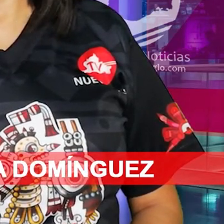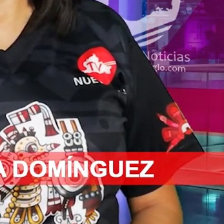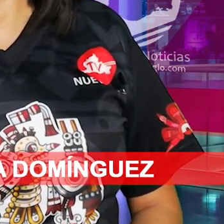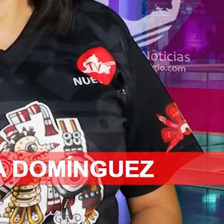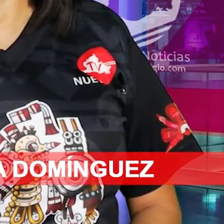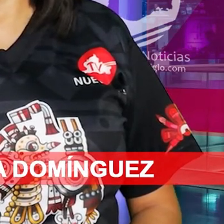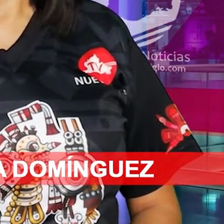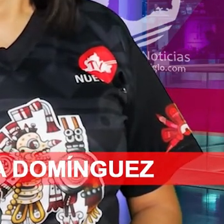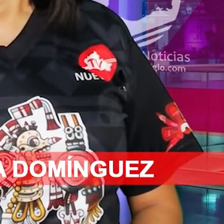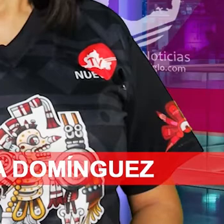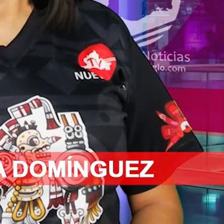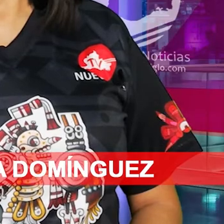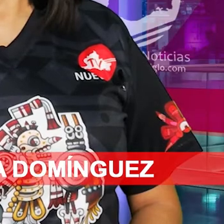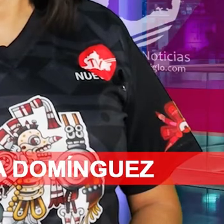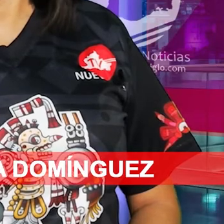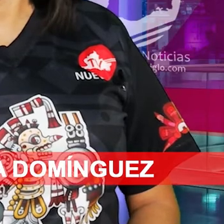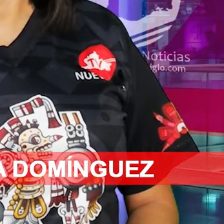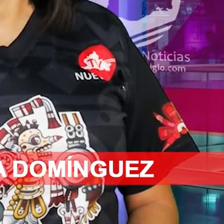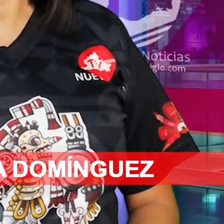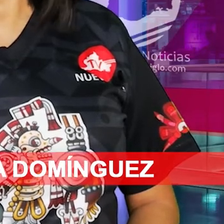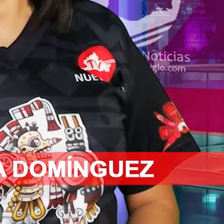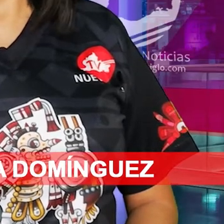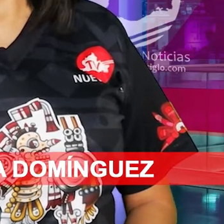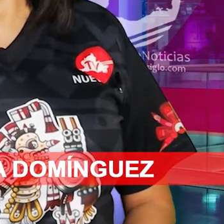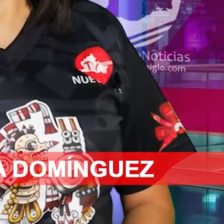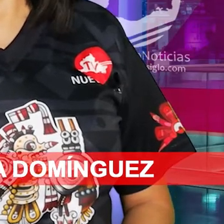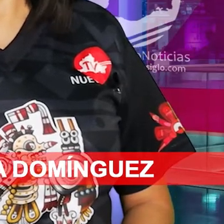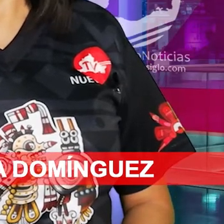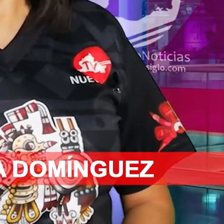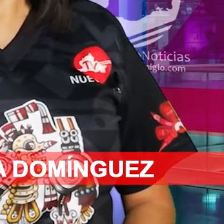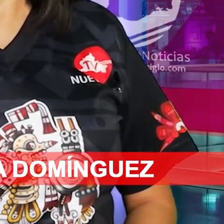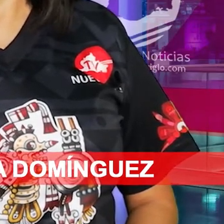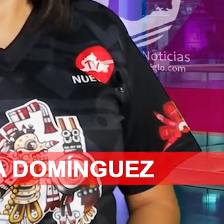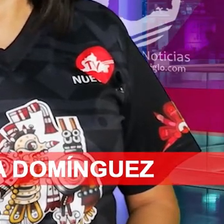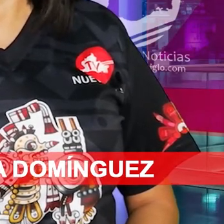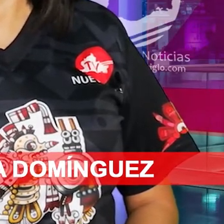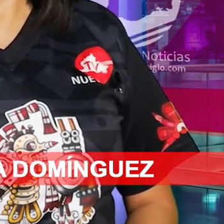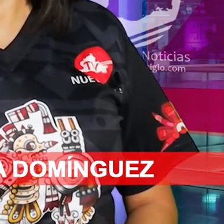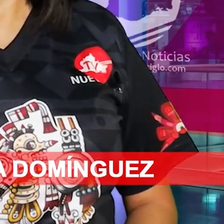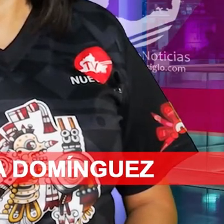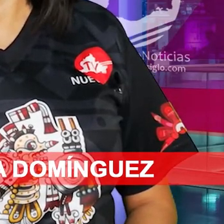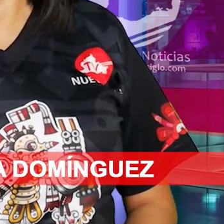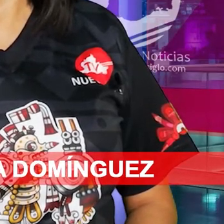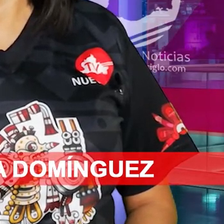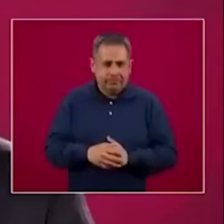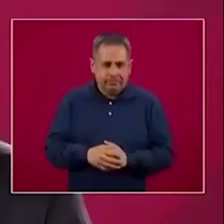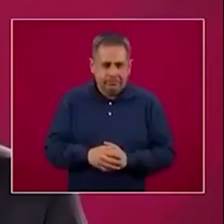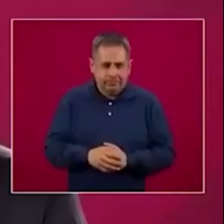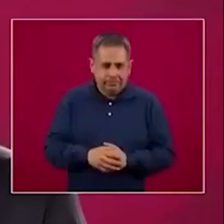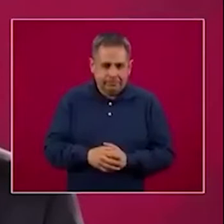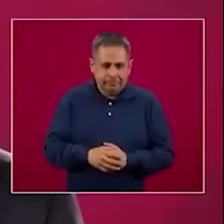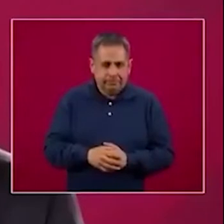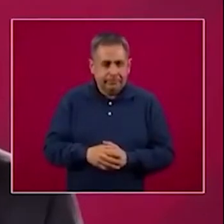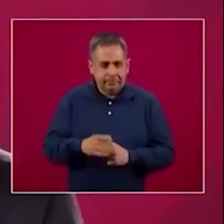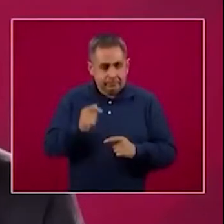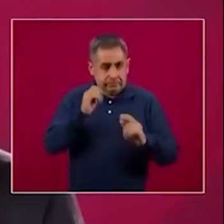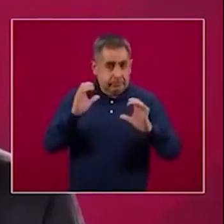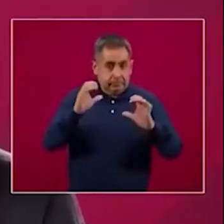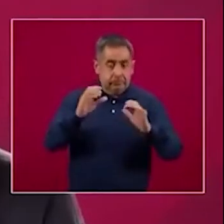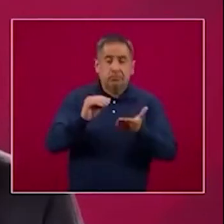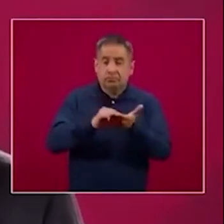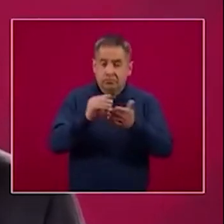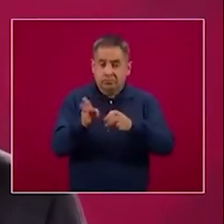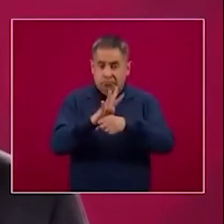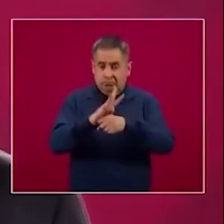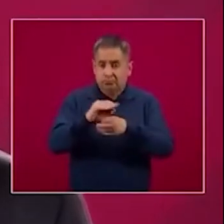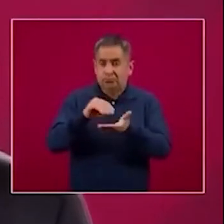del COVID-19. Sigue, pues desde luego, promoviendo el uso del cubrebocas entre la sociedad. Sigamos atentos, la epidemia